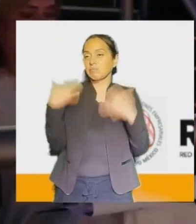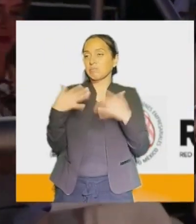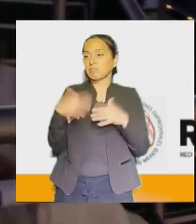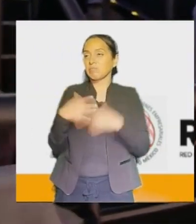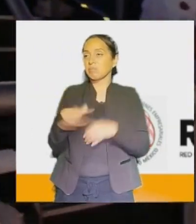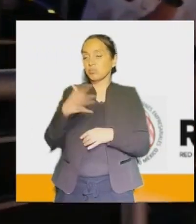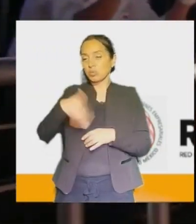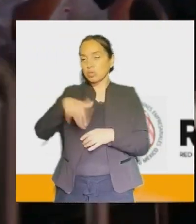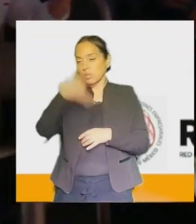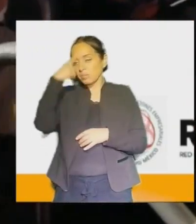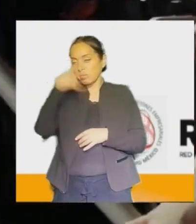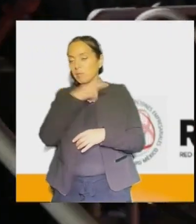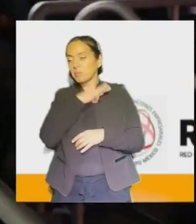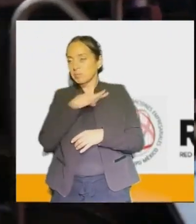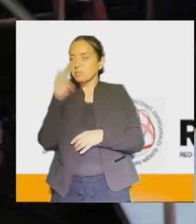Búsquenlos para que nos puedan prestar.